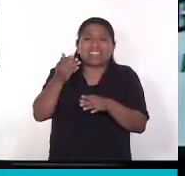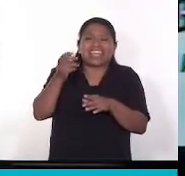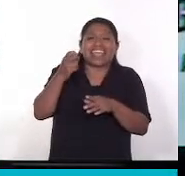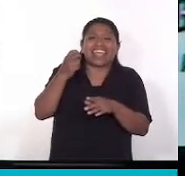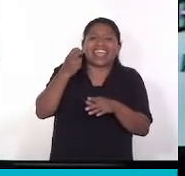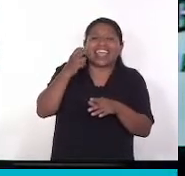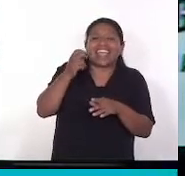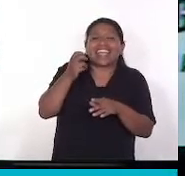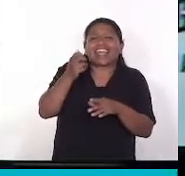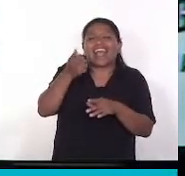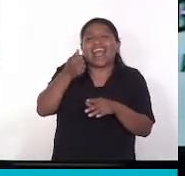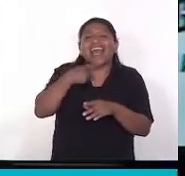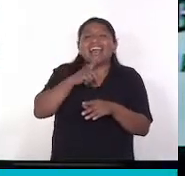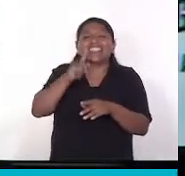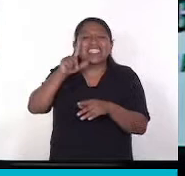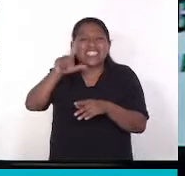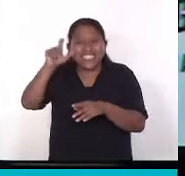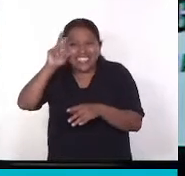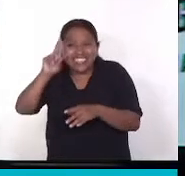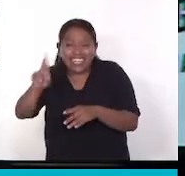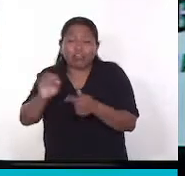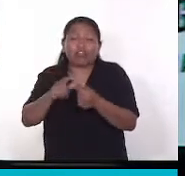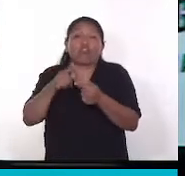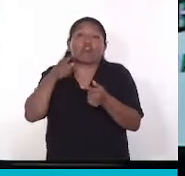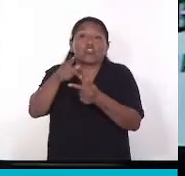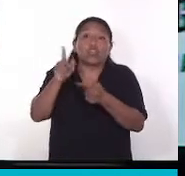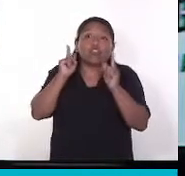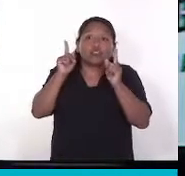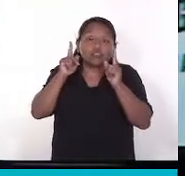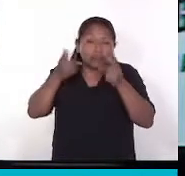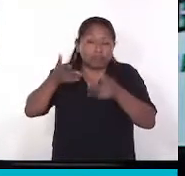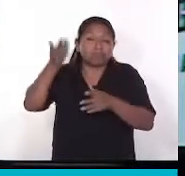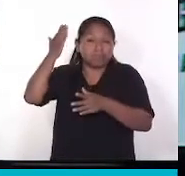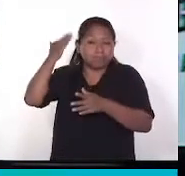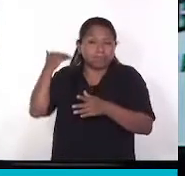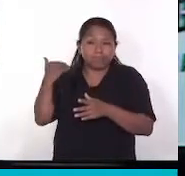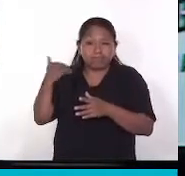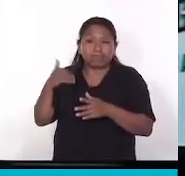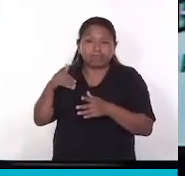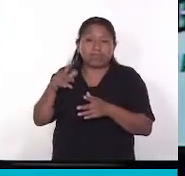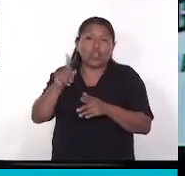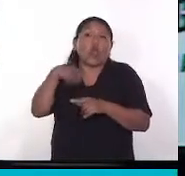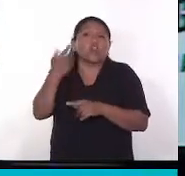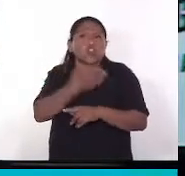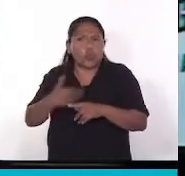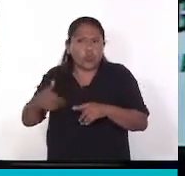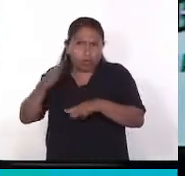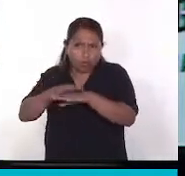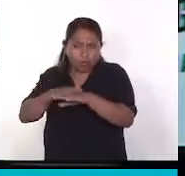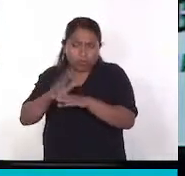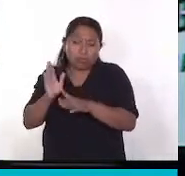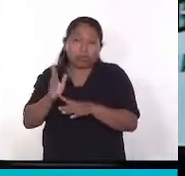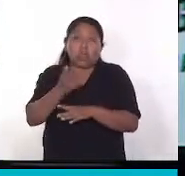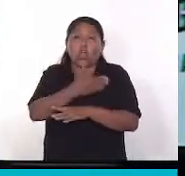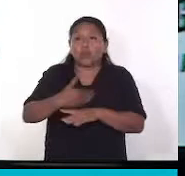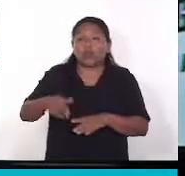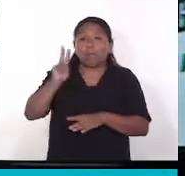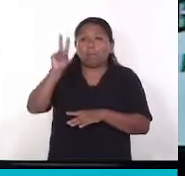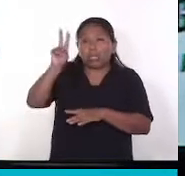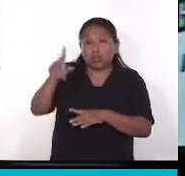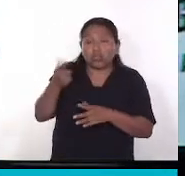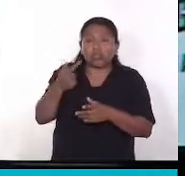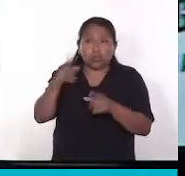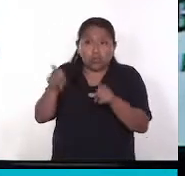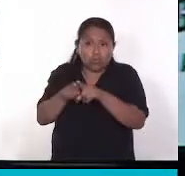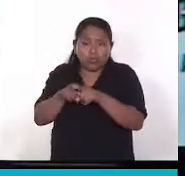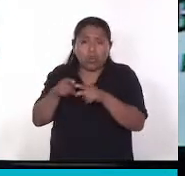Río Santiago, se quiso usar contra los docentes. Incluso bajo otros gobiernos, por ejemplo, gobiernos peronistas, hemos tenido los